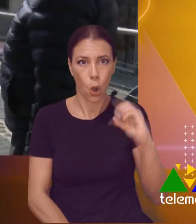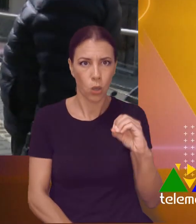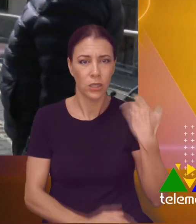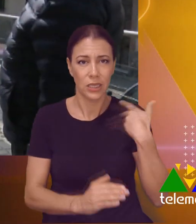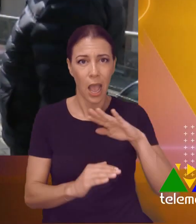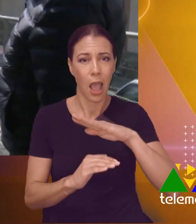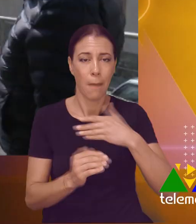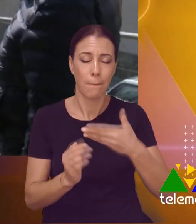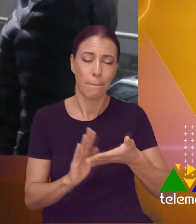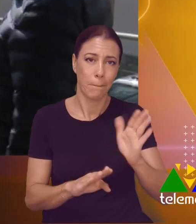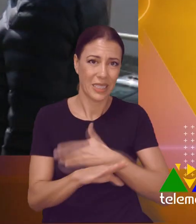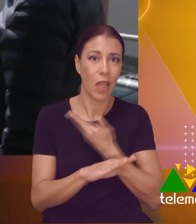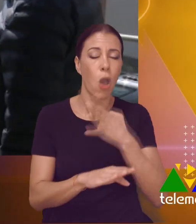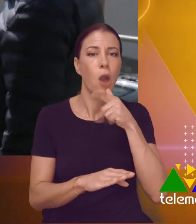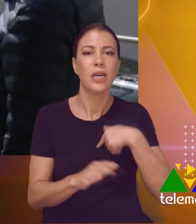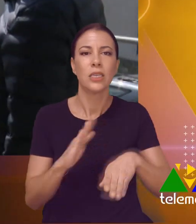un momentito, seguimos viendo casas